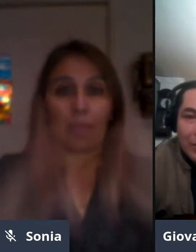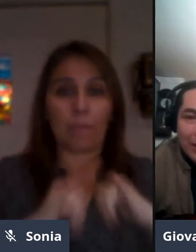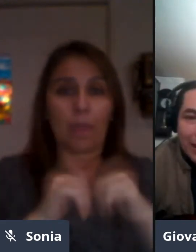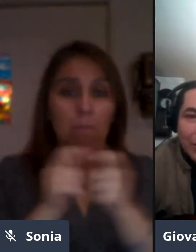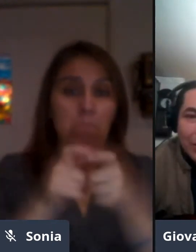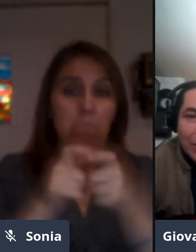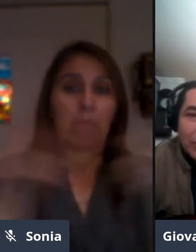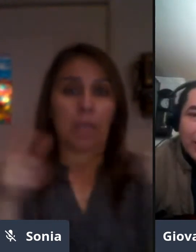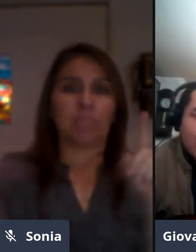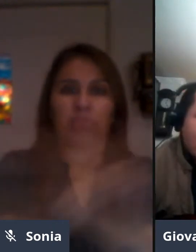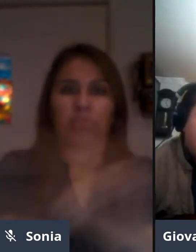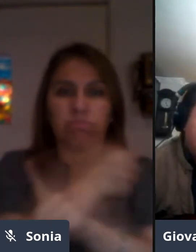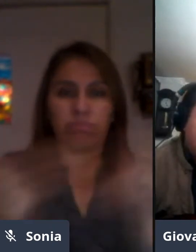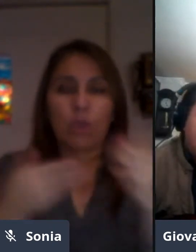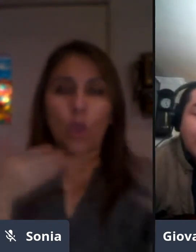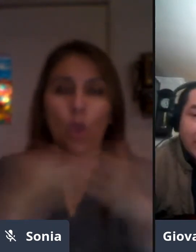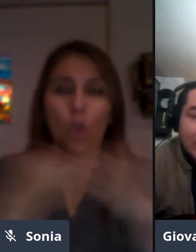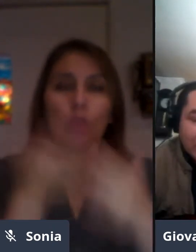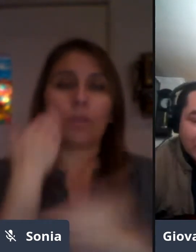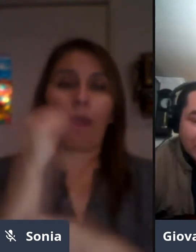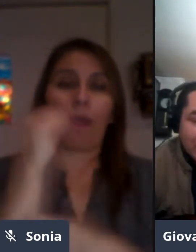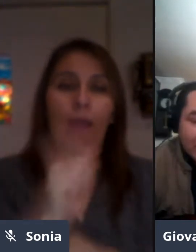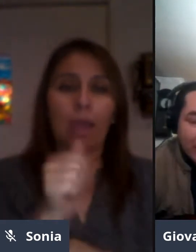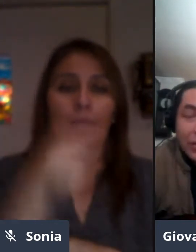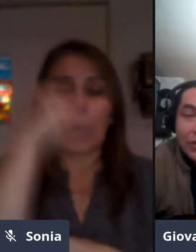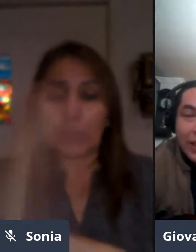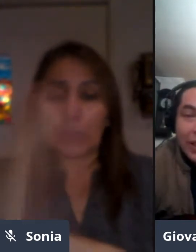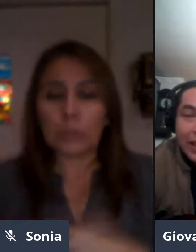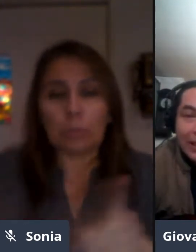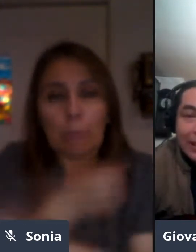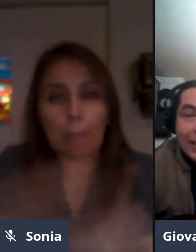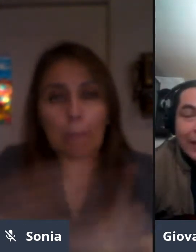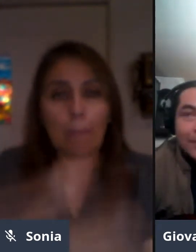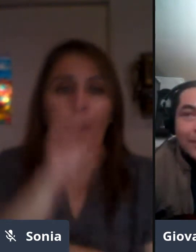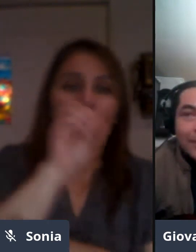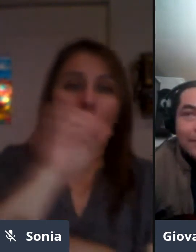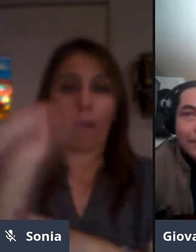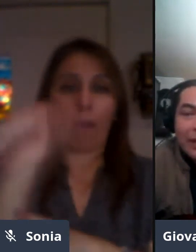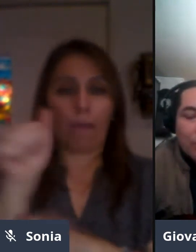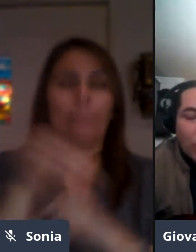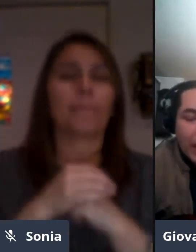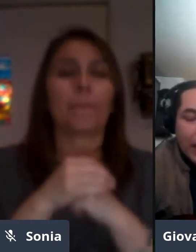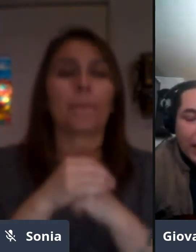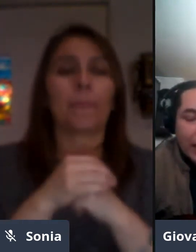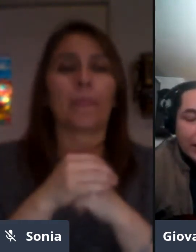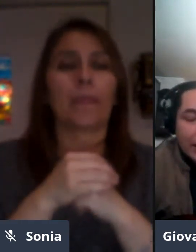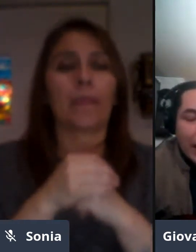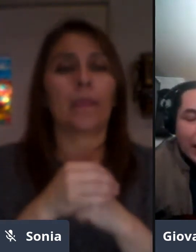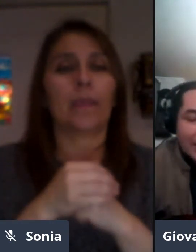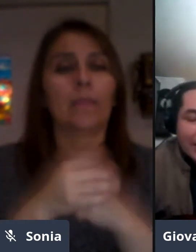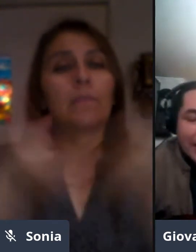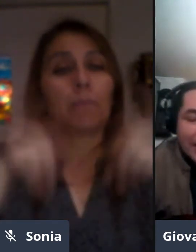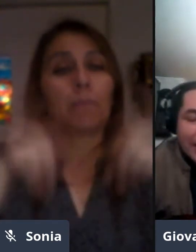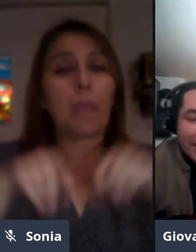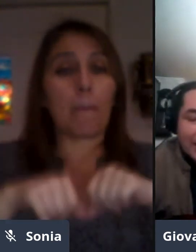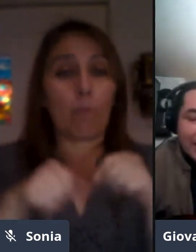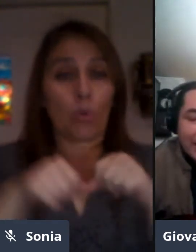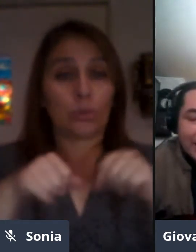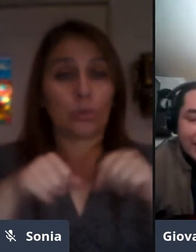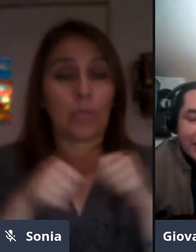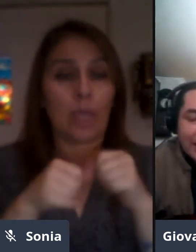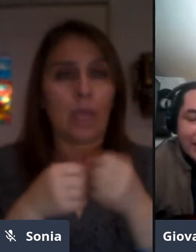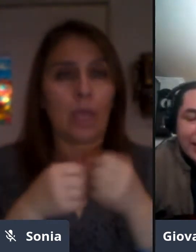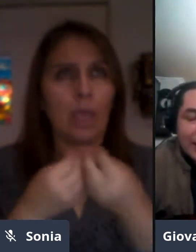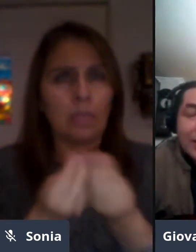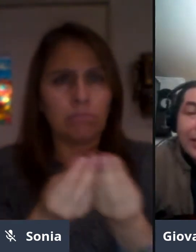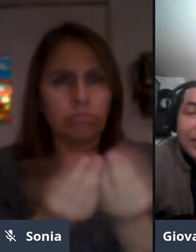en contra de los de la mujer y los de los niños y de las niñas y digamos que a nivel poco está aparecen casi 10 entre